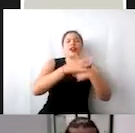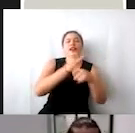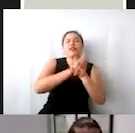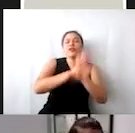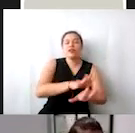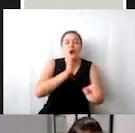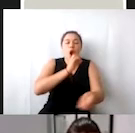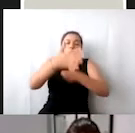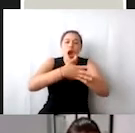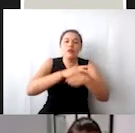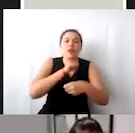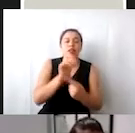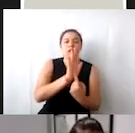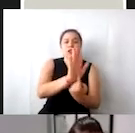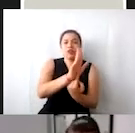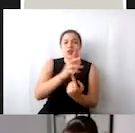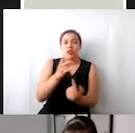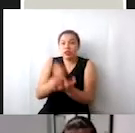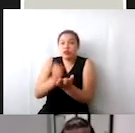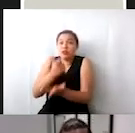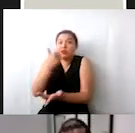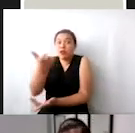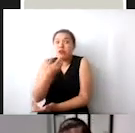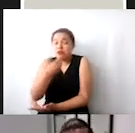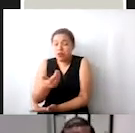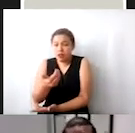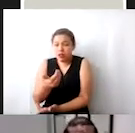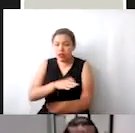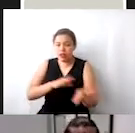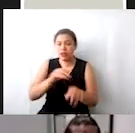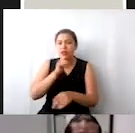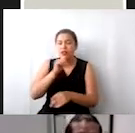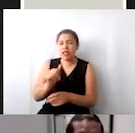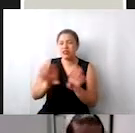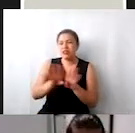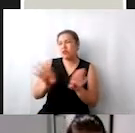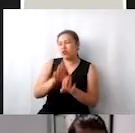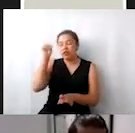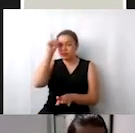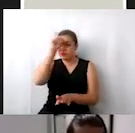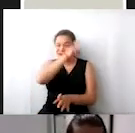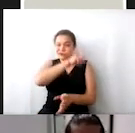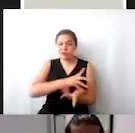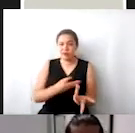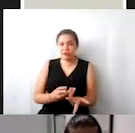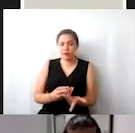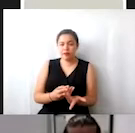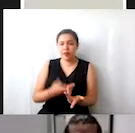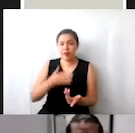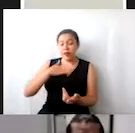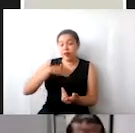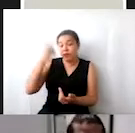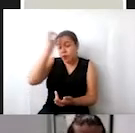aviso, oye, no te doy impuestos, no te dejo trabajar, entonces se vuelve complicado, que para mí, desde mi punto de vista, sí